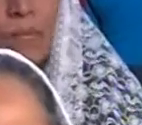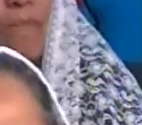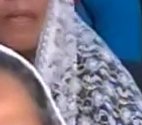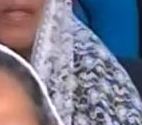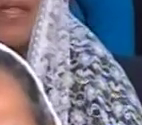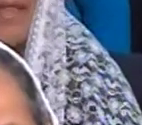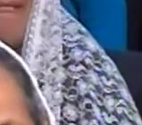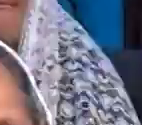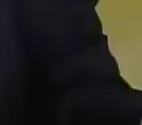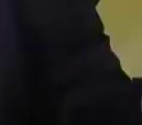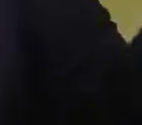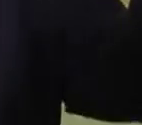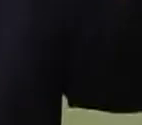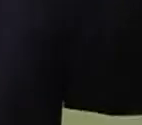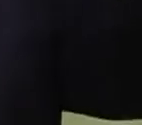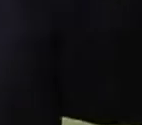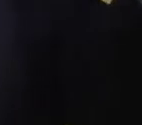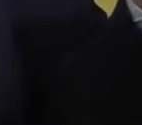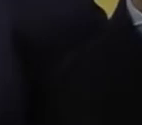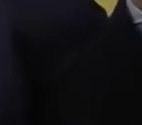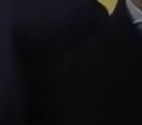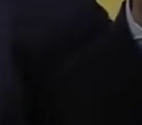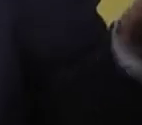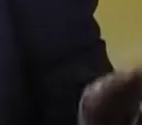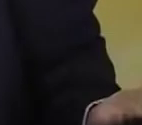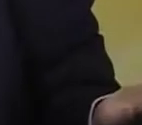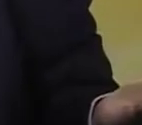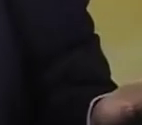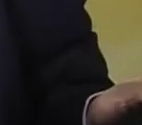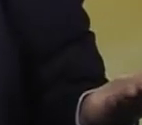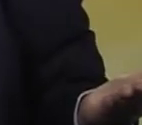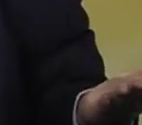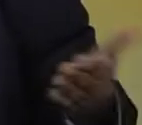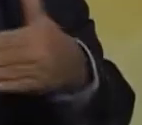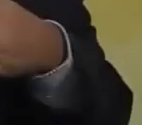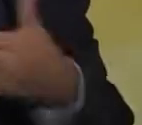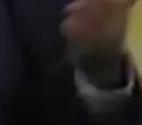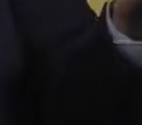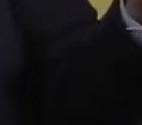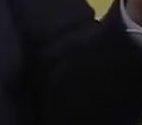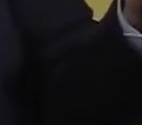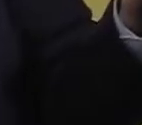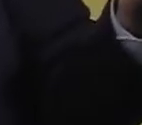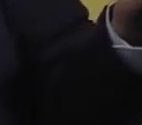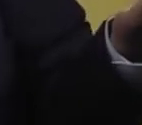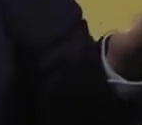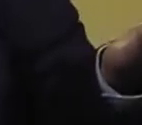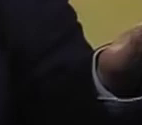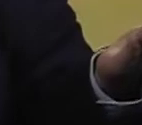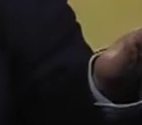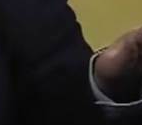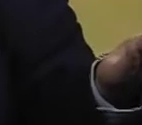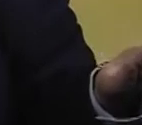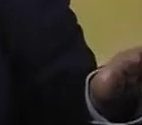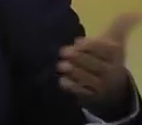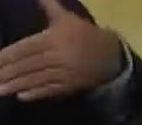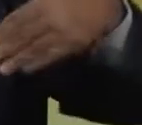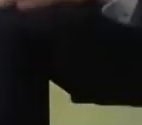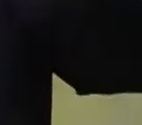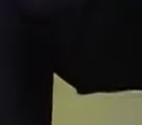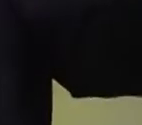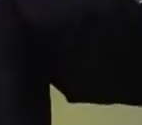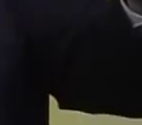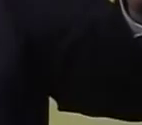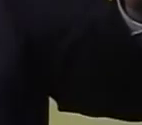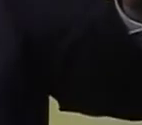problema no le diga el problema Cuán grande es Dígale a ese problema qué grande es mi Dios Daniel le